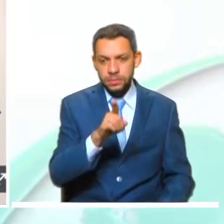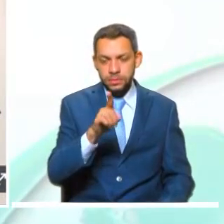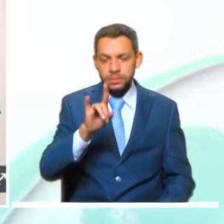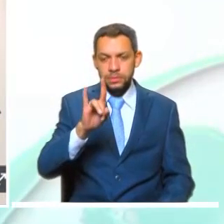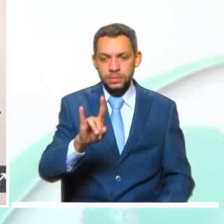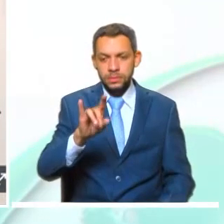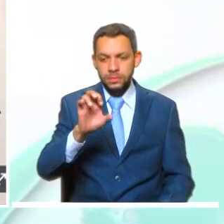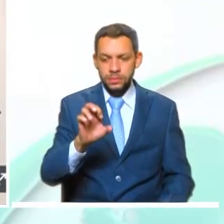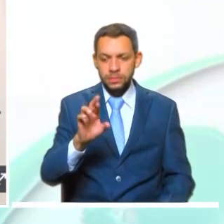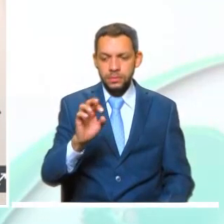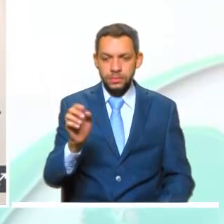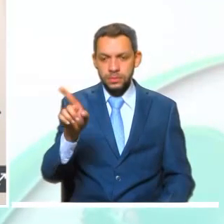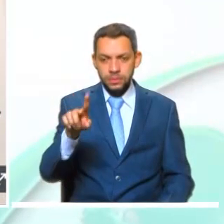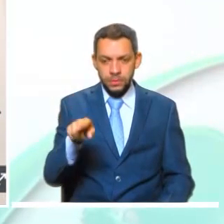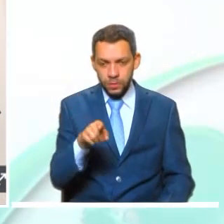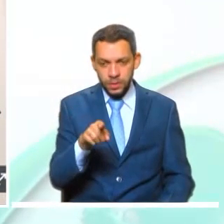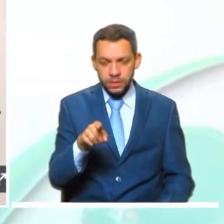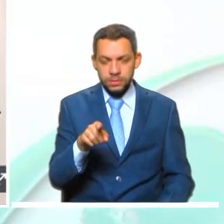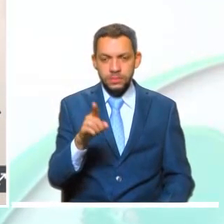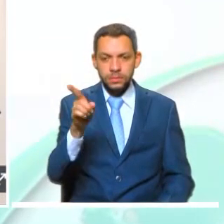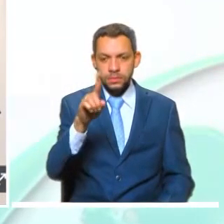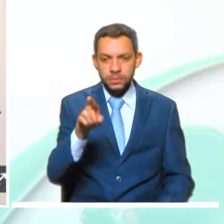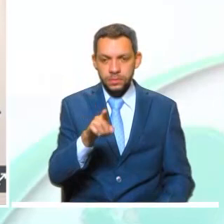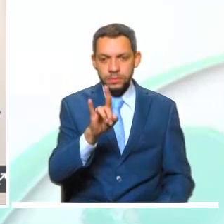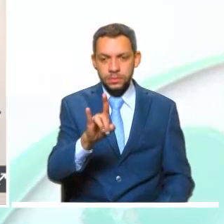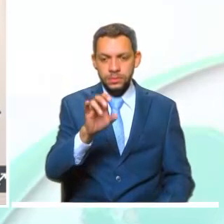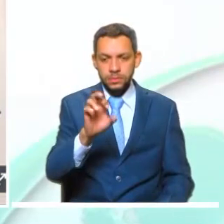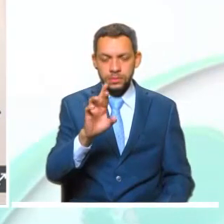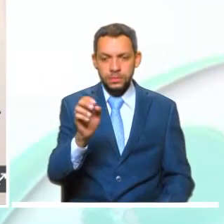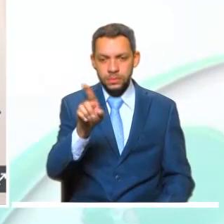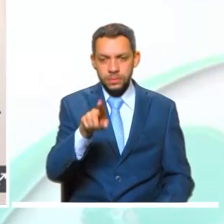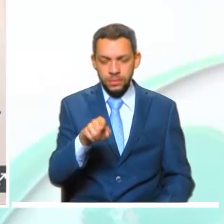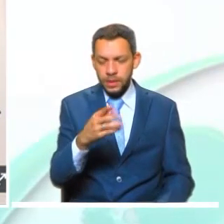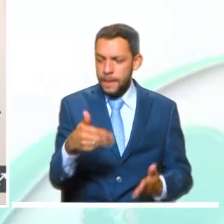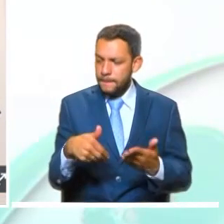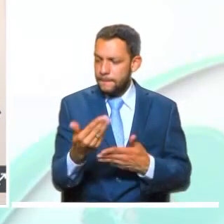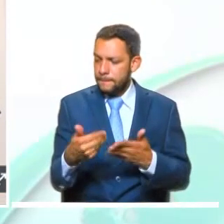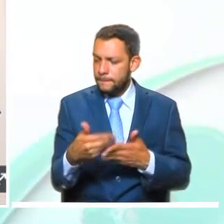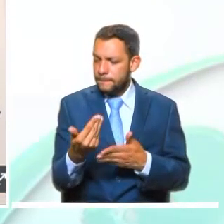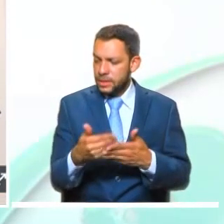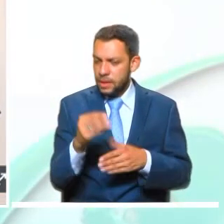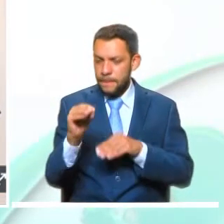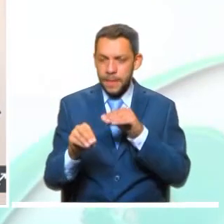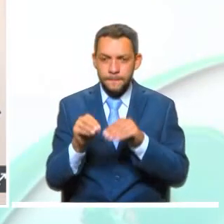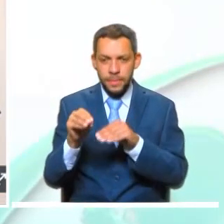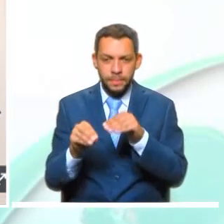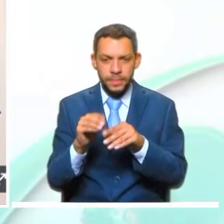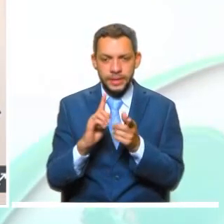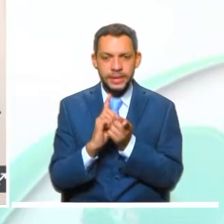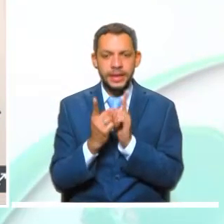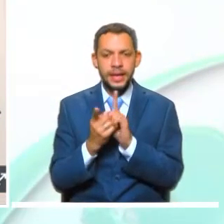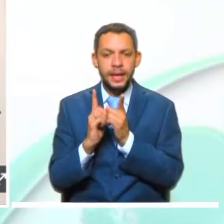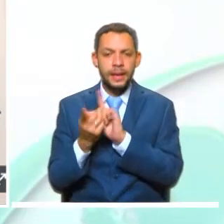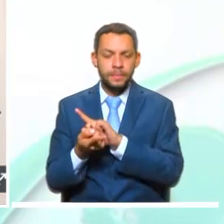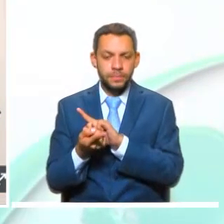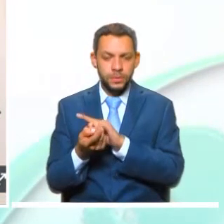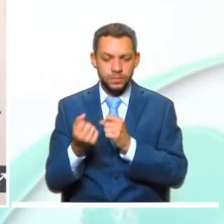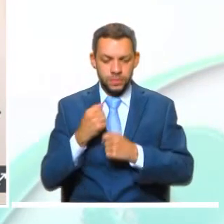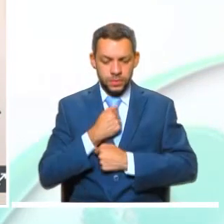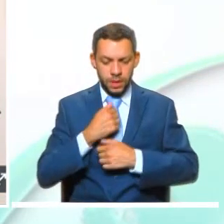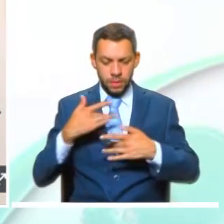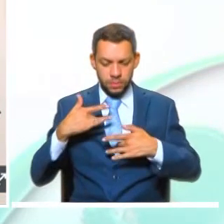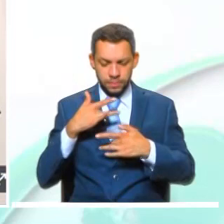de tantas historias como la tuya de iniciar un programa que se llama cambio metabólico ese programa es de